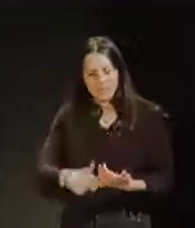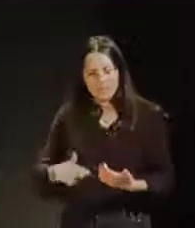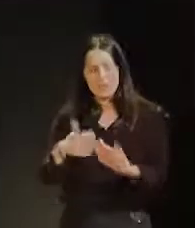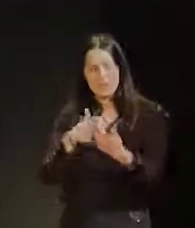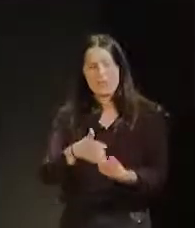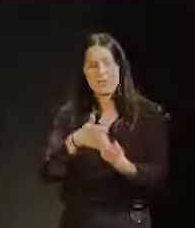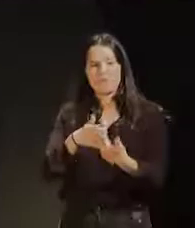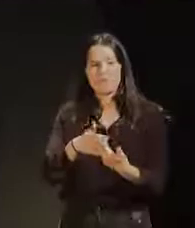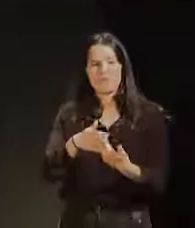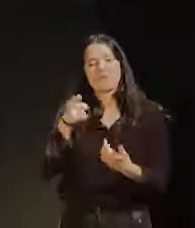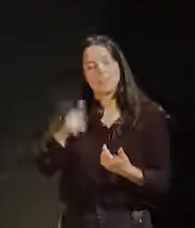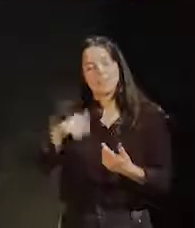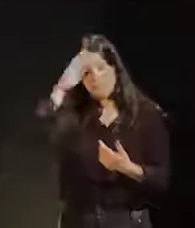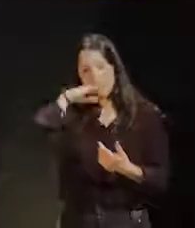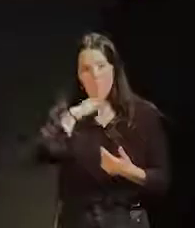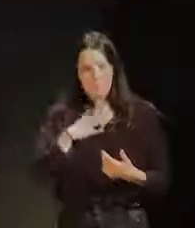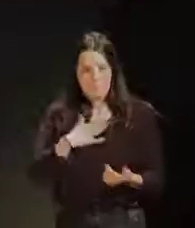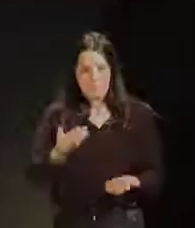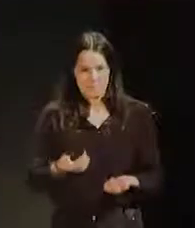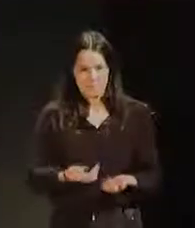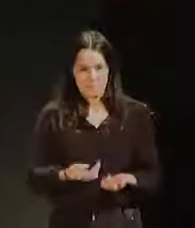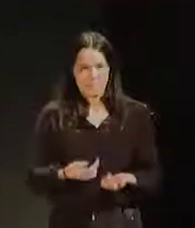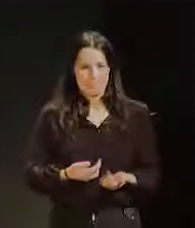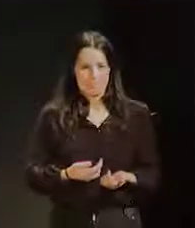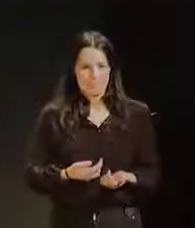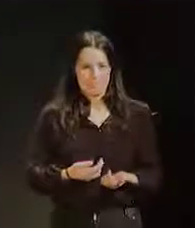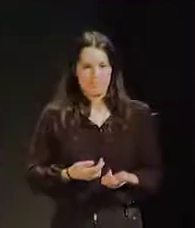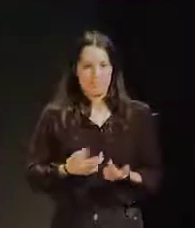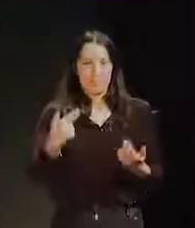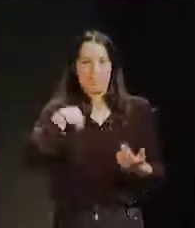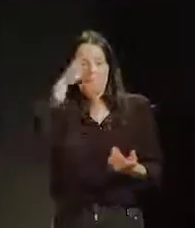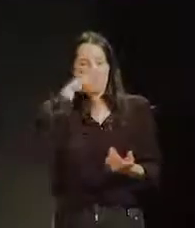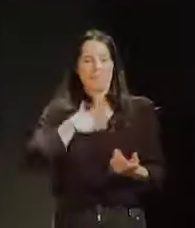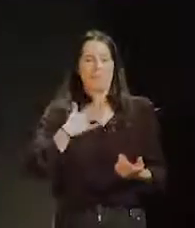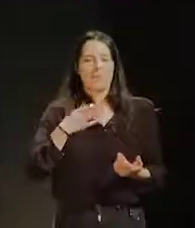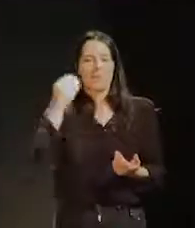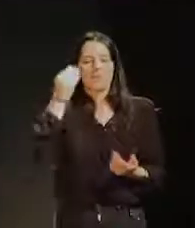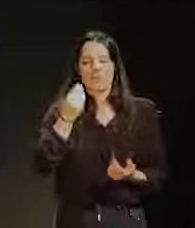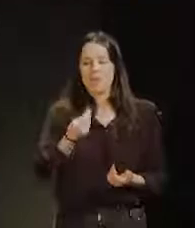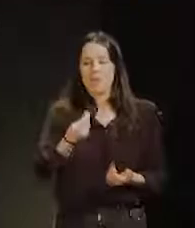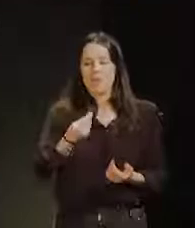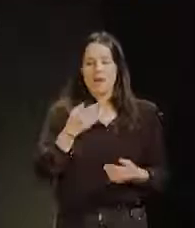mi padre. ¿Dónde la meto? Porque los...